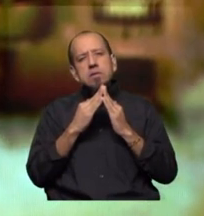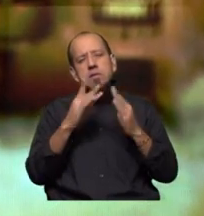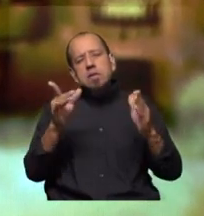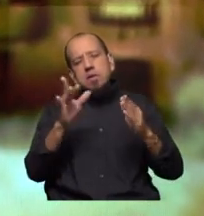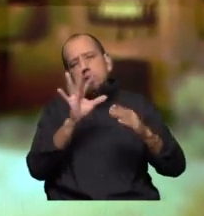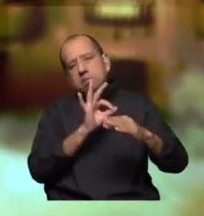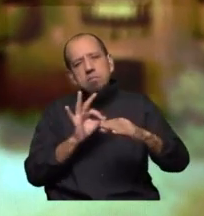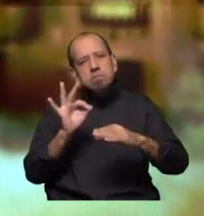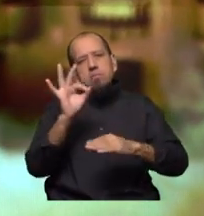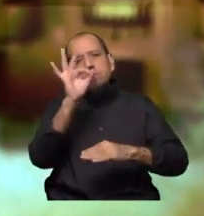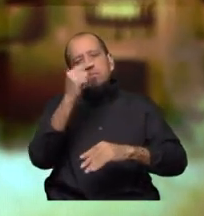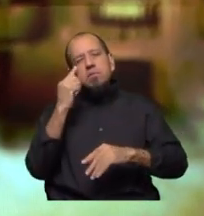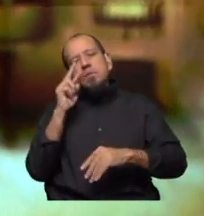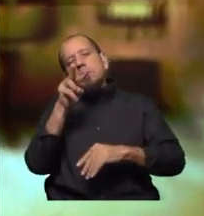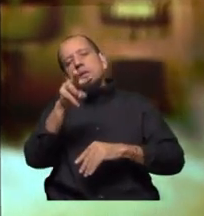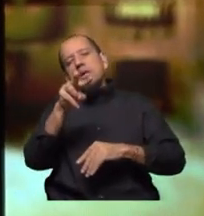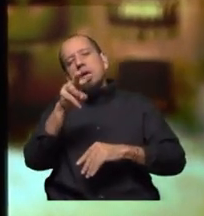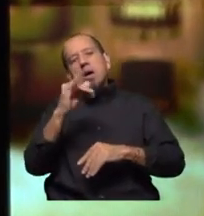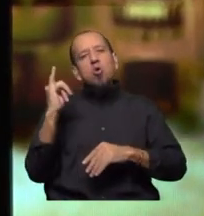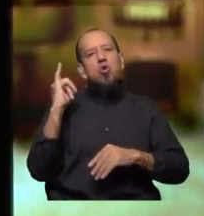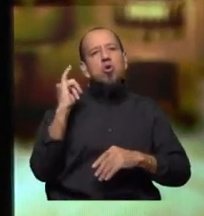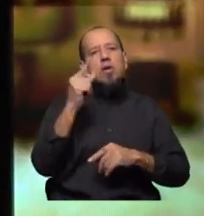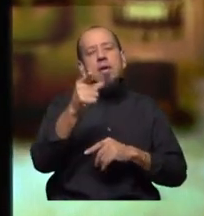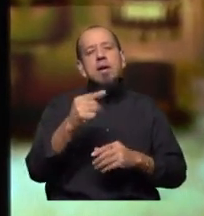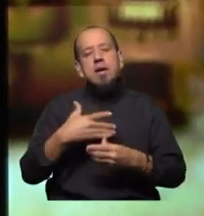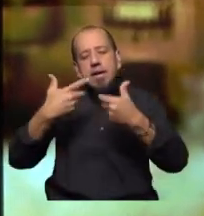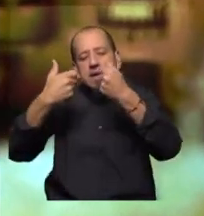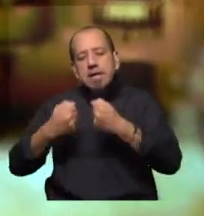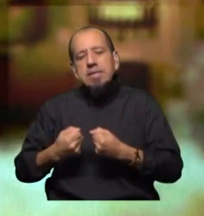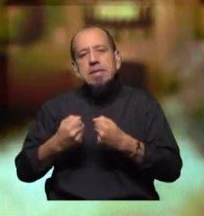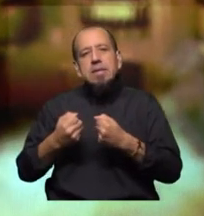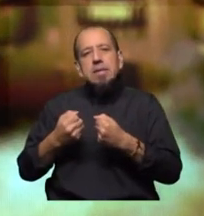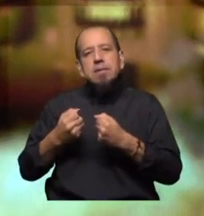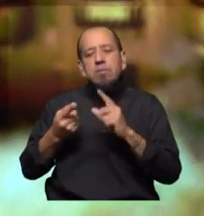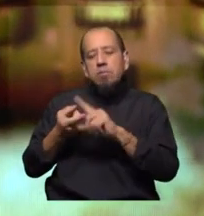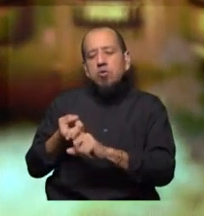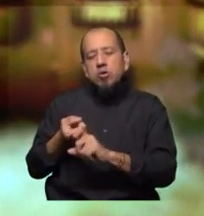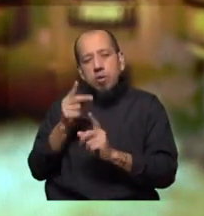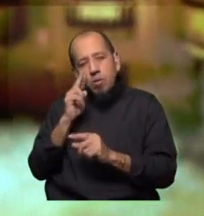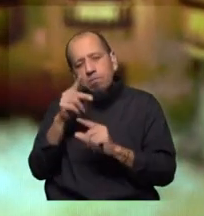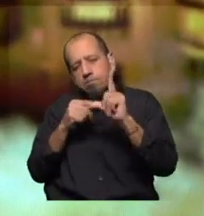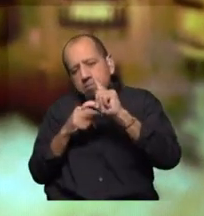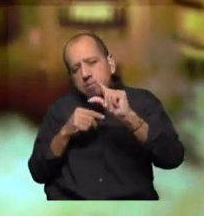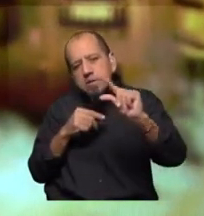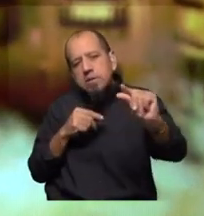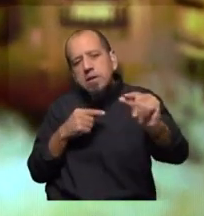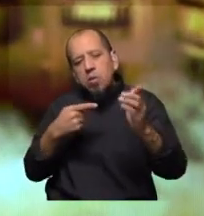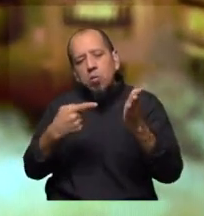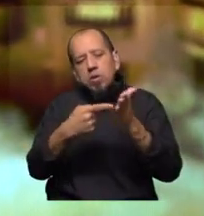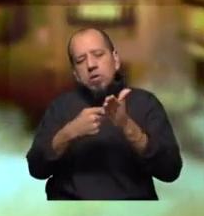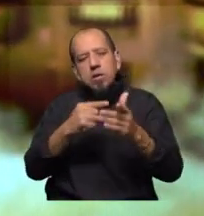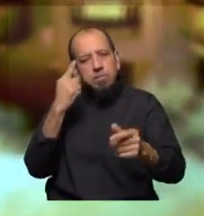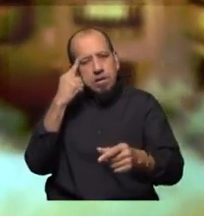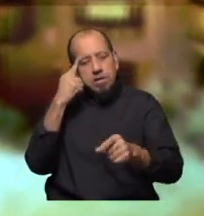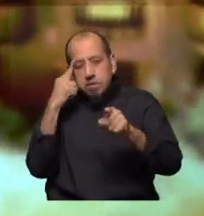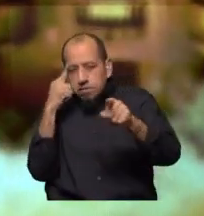ve la costa de Colonia de la celda de libertad compañero ve el resplandor de Buenos Aires él piensa